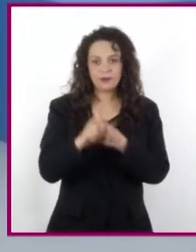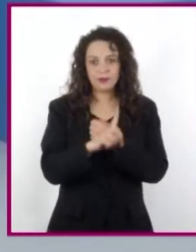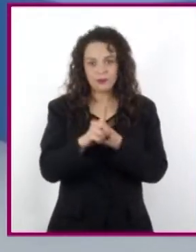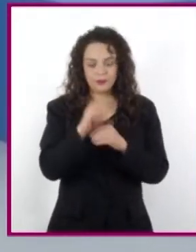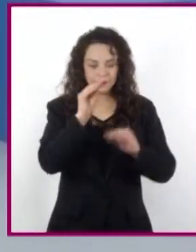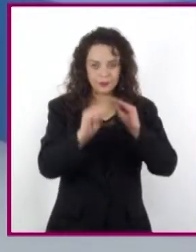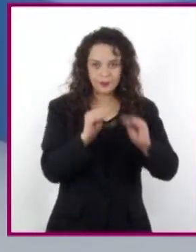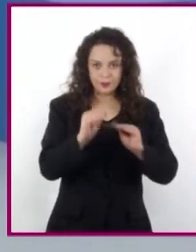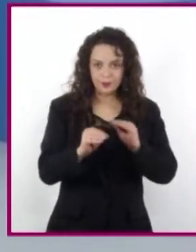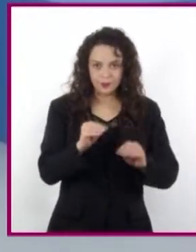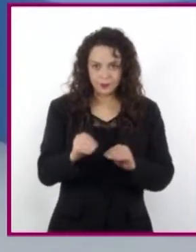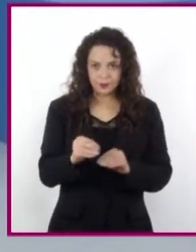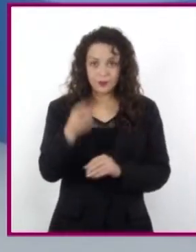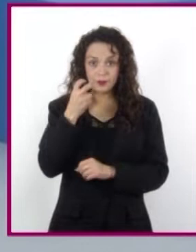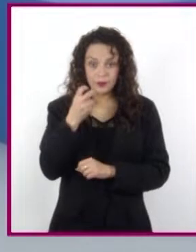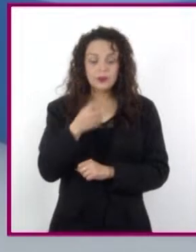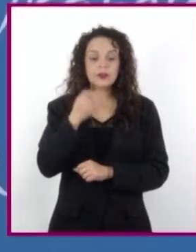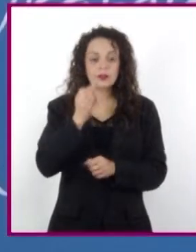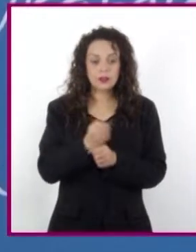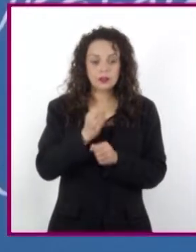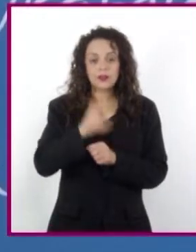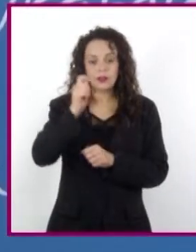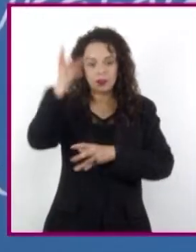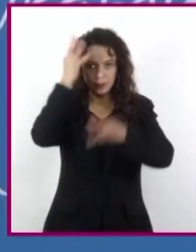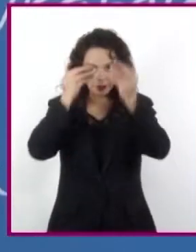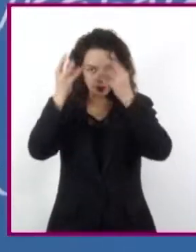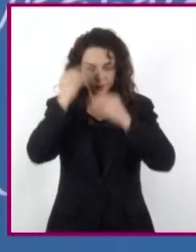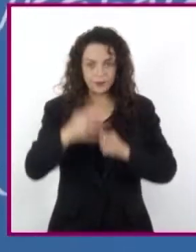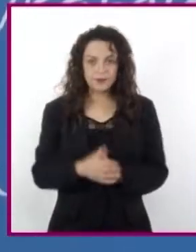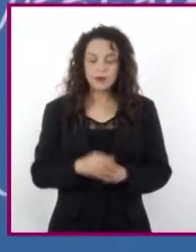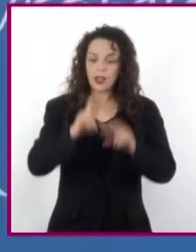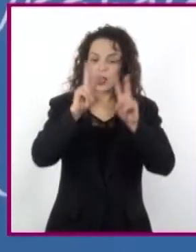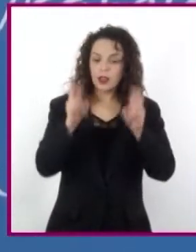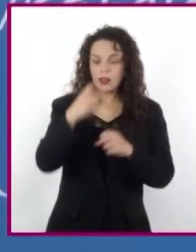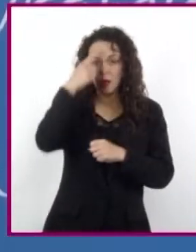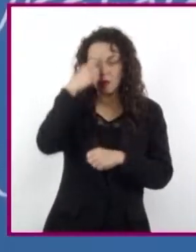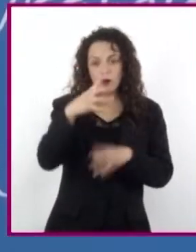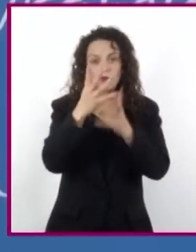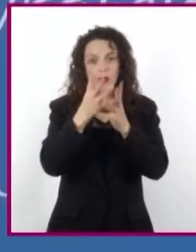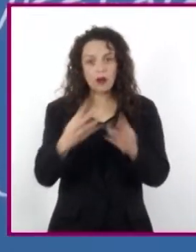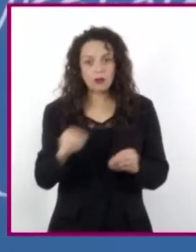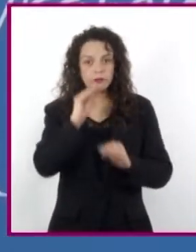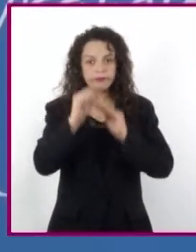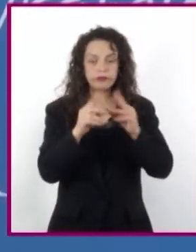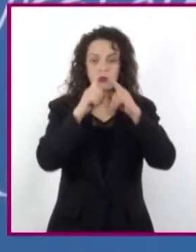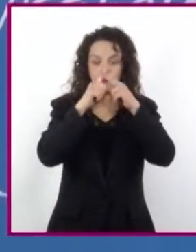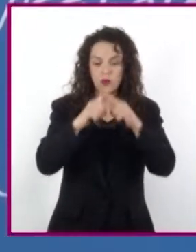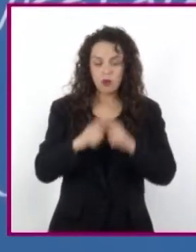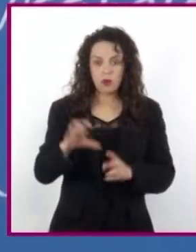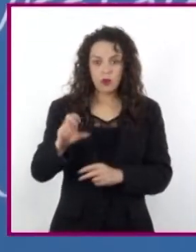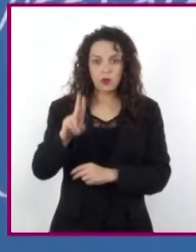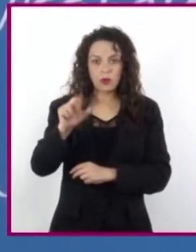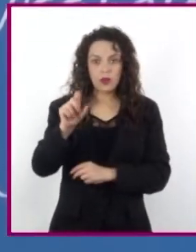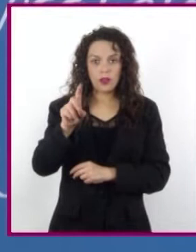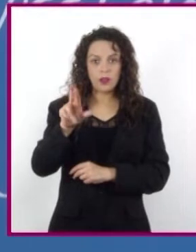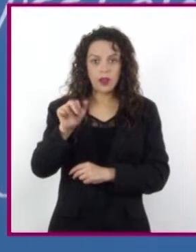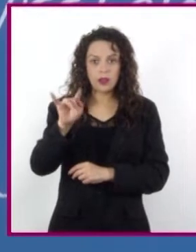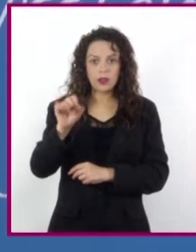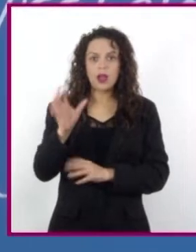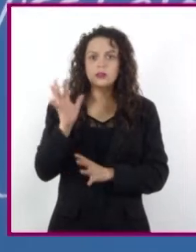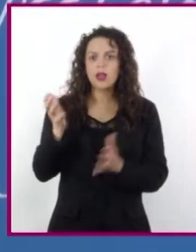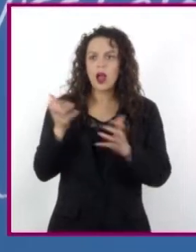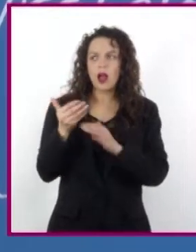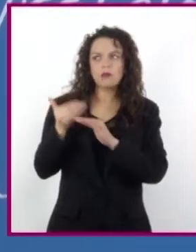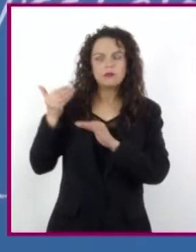Estos planteamientos dados en la lección. El tema de solución de problemas de ecuaciones cuadráticas ya lo habíamos abordado